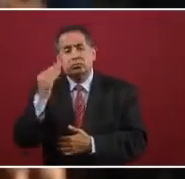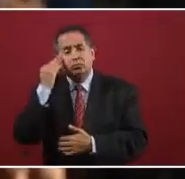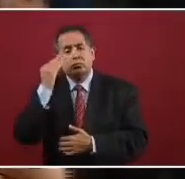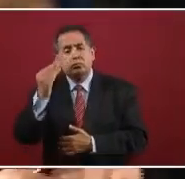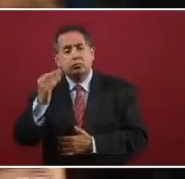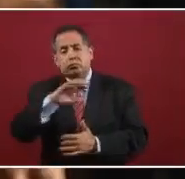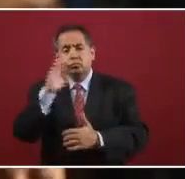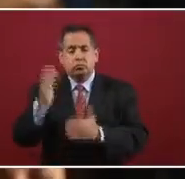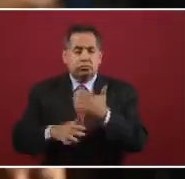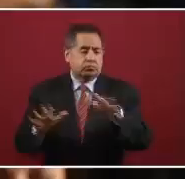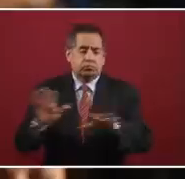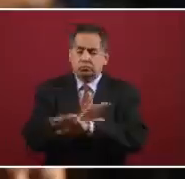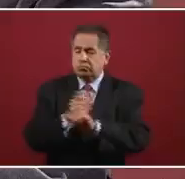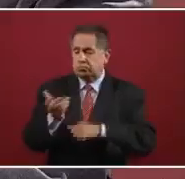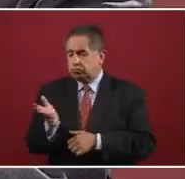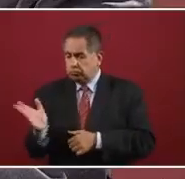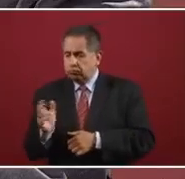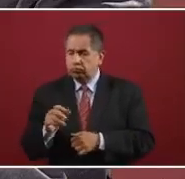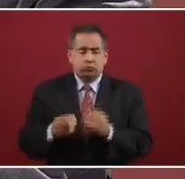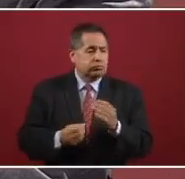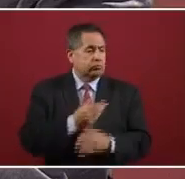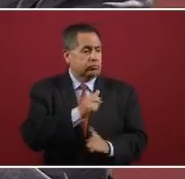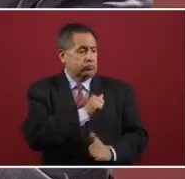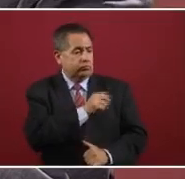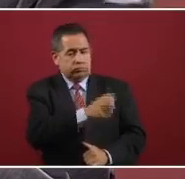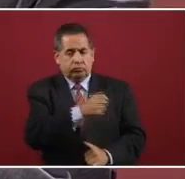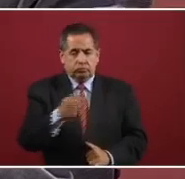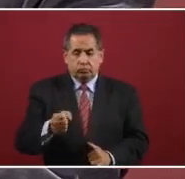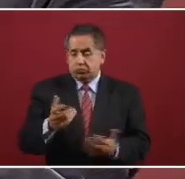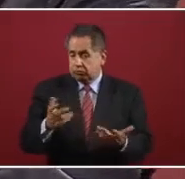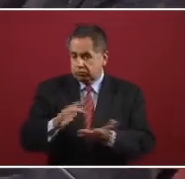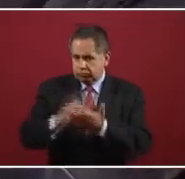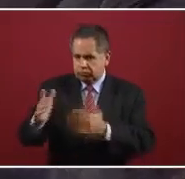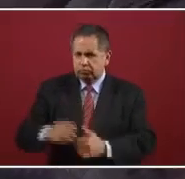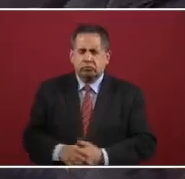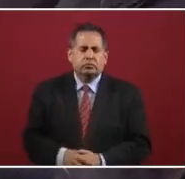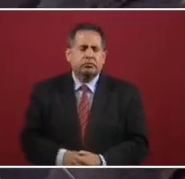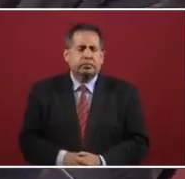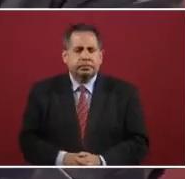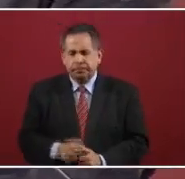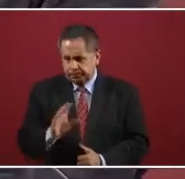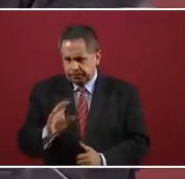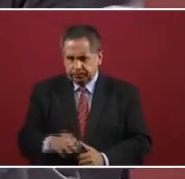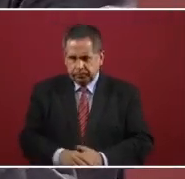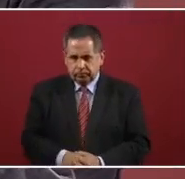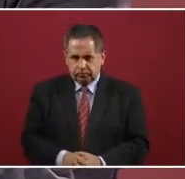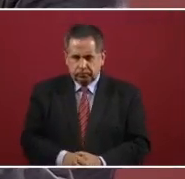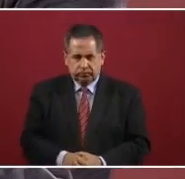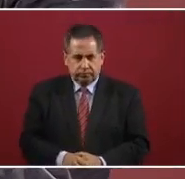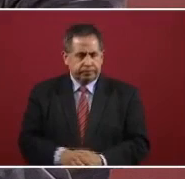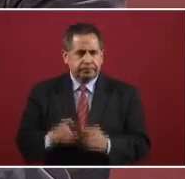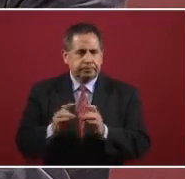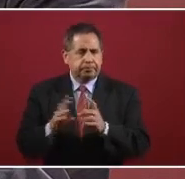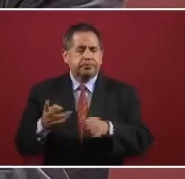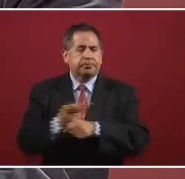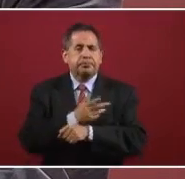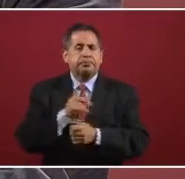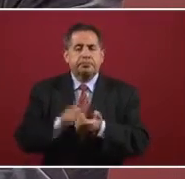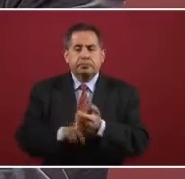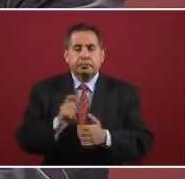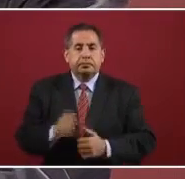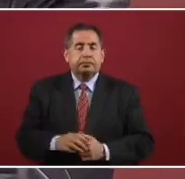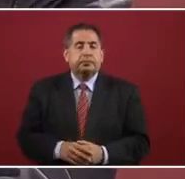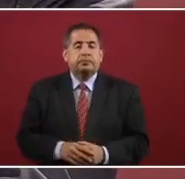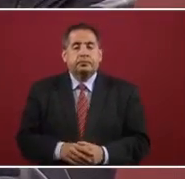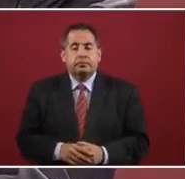corto van a ser sustituidos por personal militar. Gracias, señor presidente. Sí, no, miren, lo que sucedió es